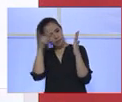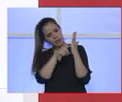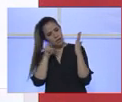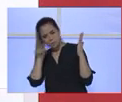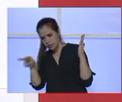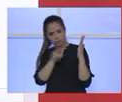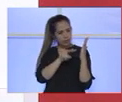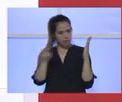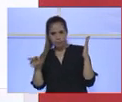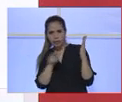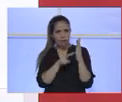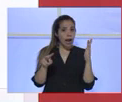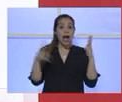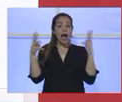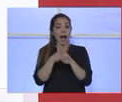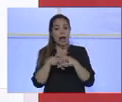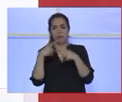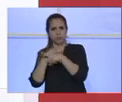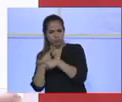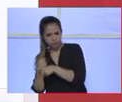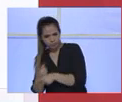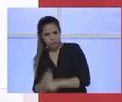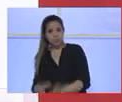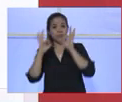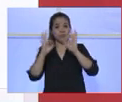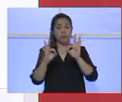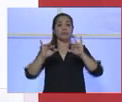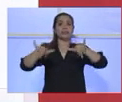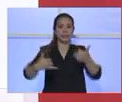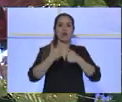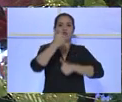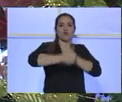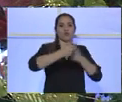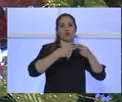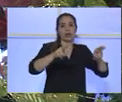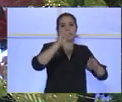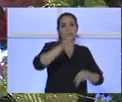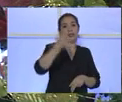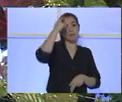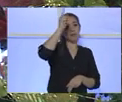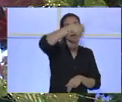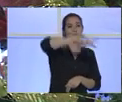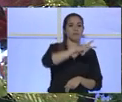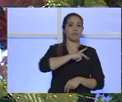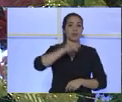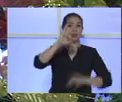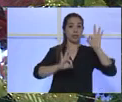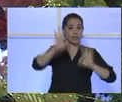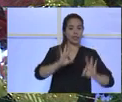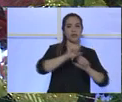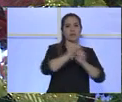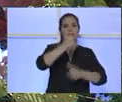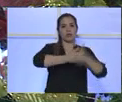mejores diseñadores, arquitectos e ingenieros del mundo nos hagan una terminal icónica. ¿Qué otros servicios se ampliaron en estos